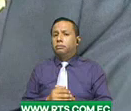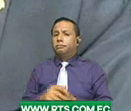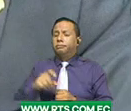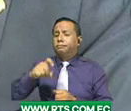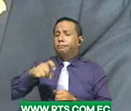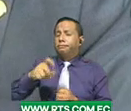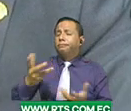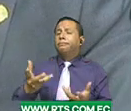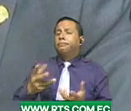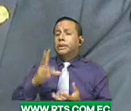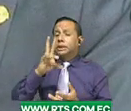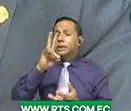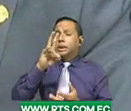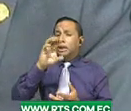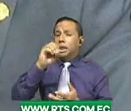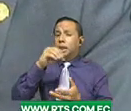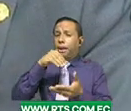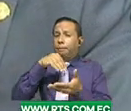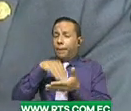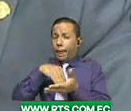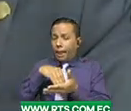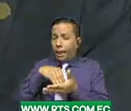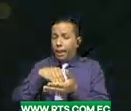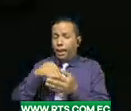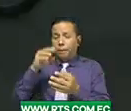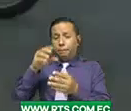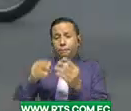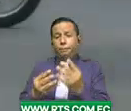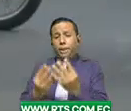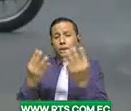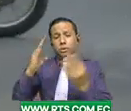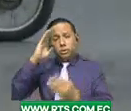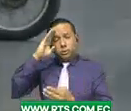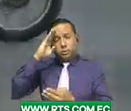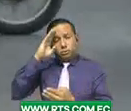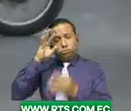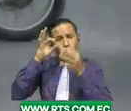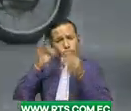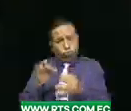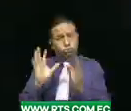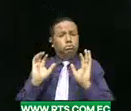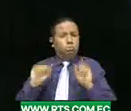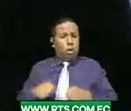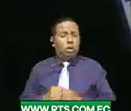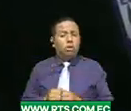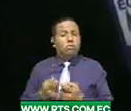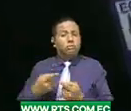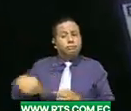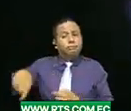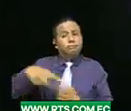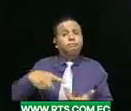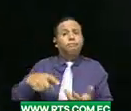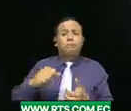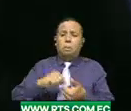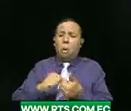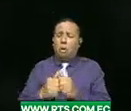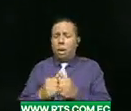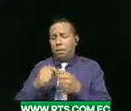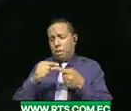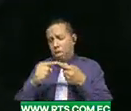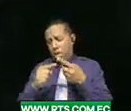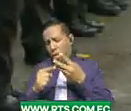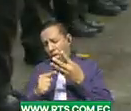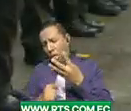casi 70.000 policías para completar el modelo de gestión. En tanto, ellos siguen en las calles, con estos problemas de horarios y con